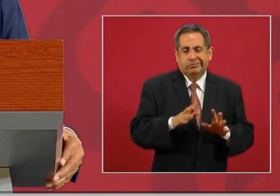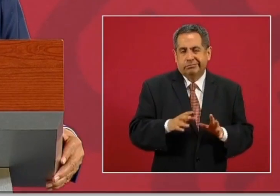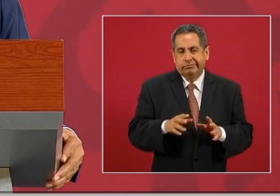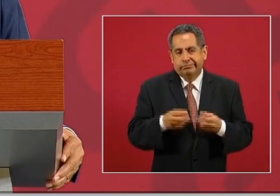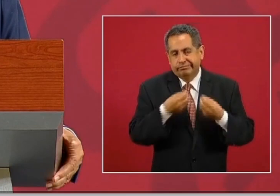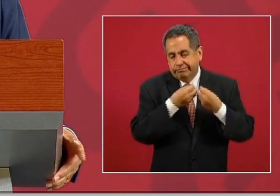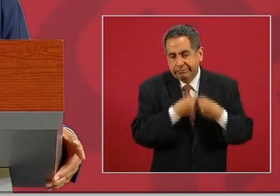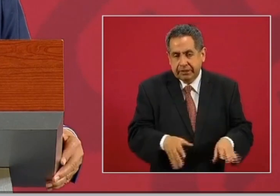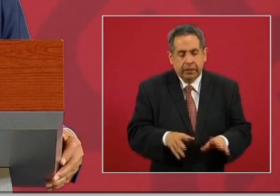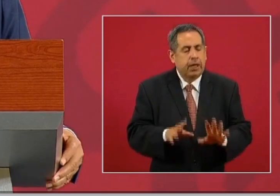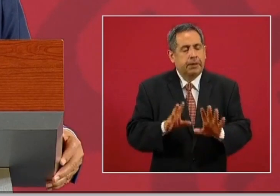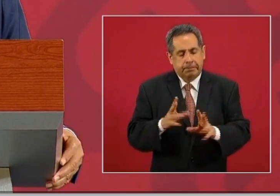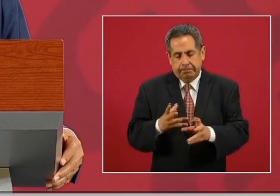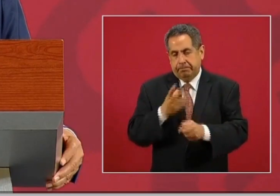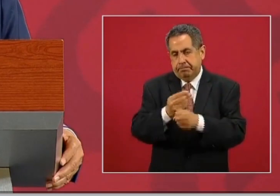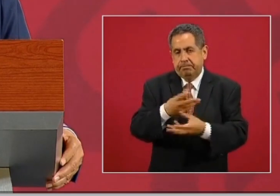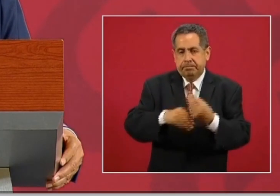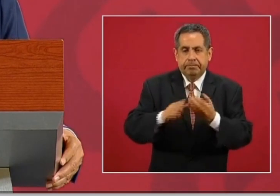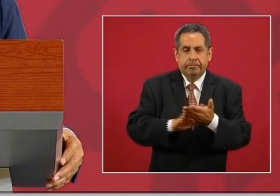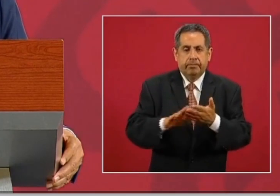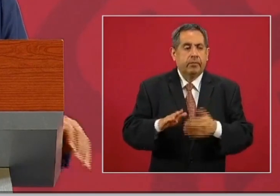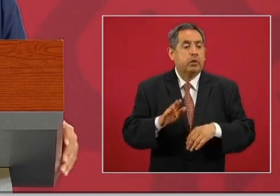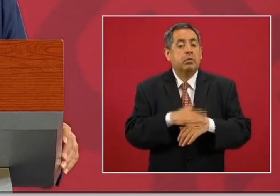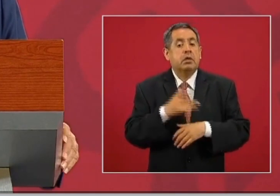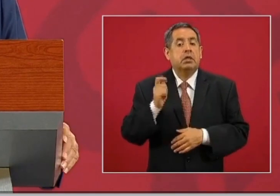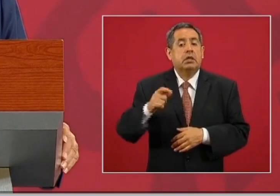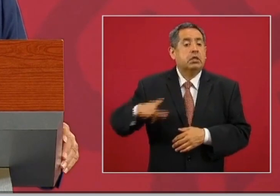miren, lo primero es que se repare el daño